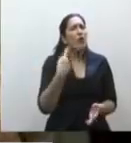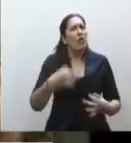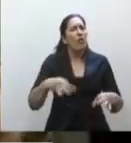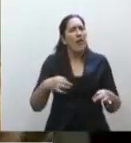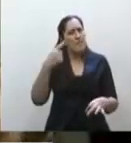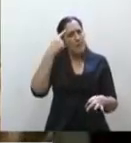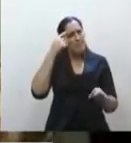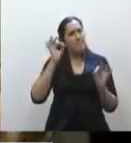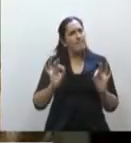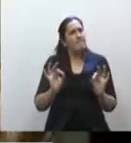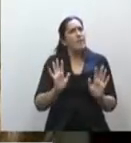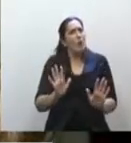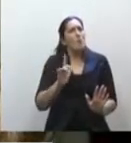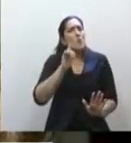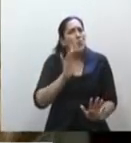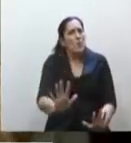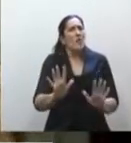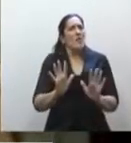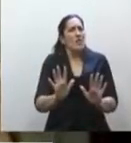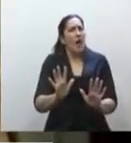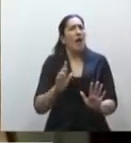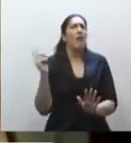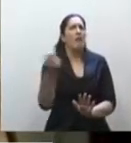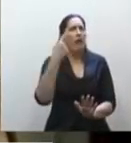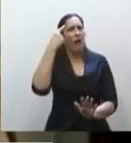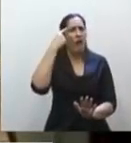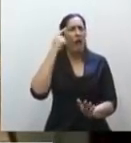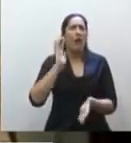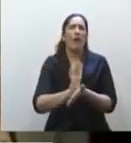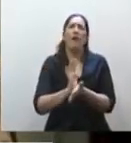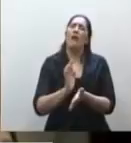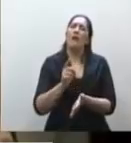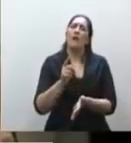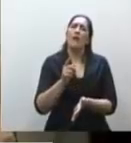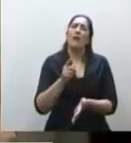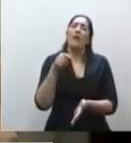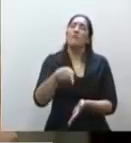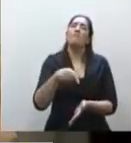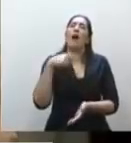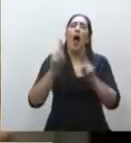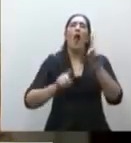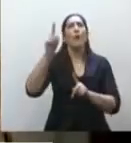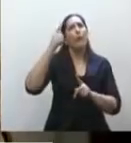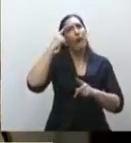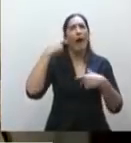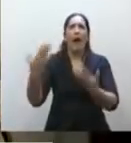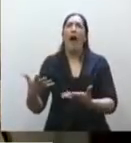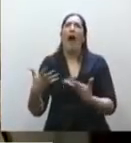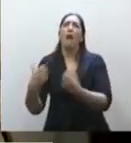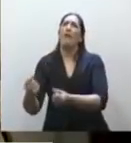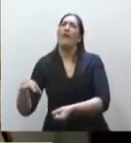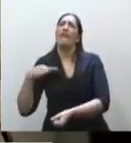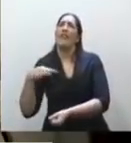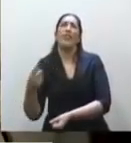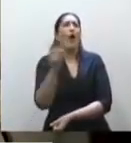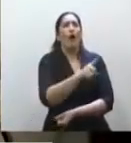cuidadosos cuando pretendemos adueñarnos a partir de esto de que unos defienden la vida y los otros no.